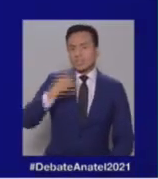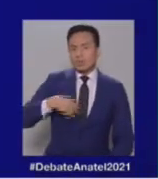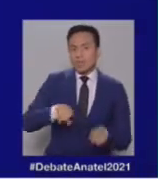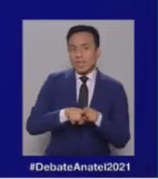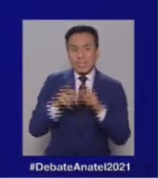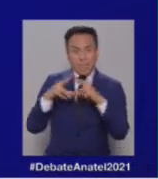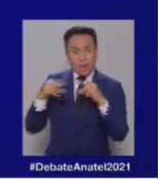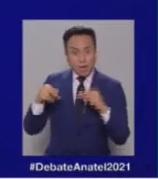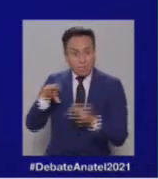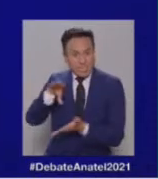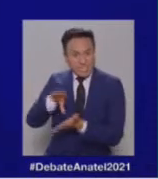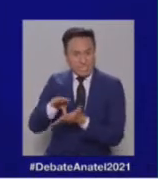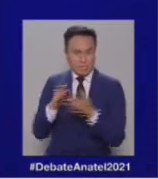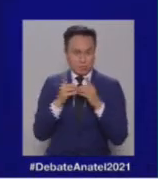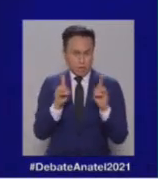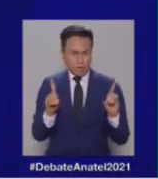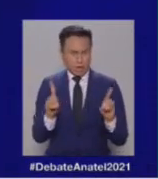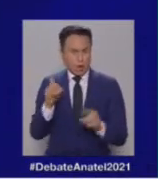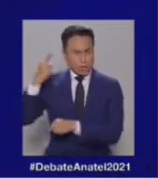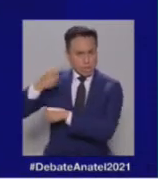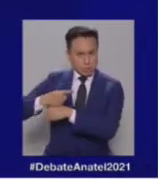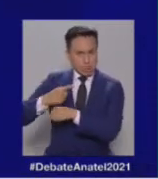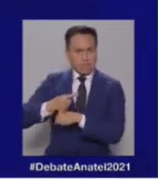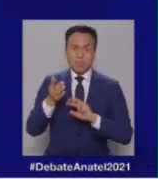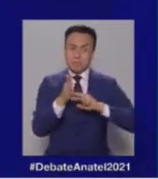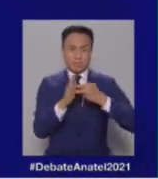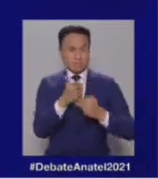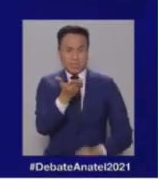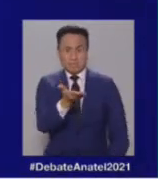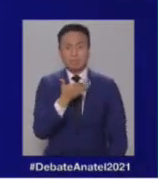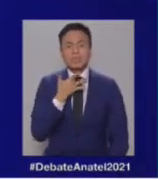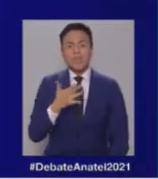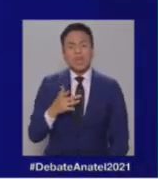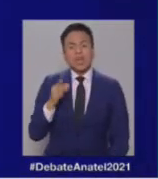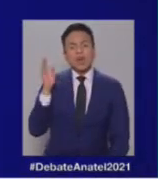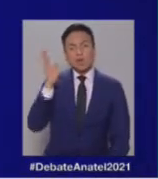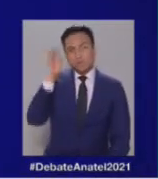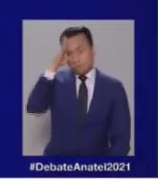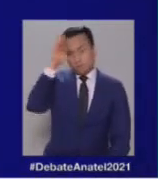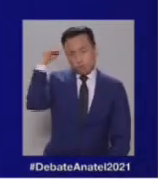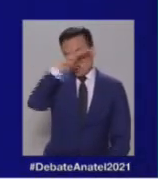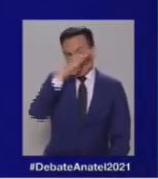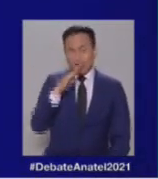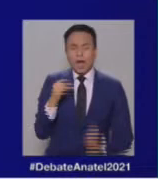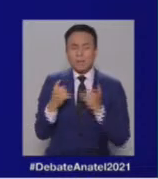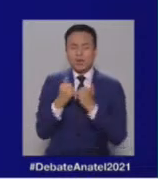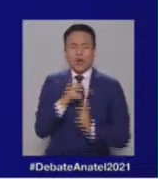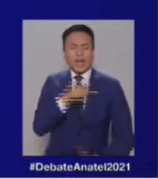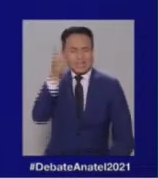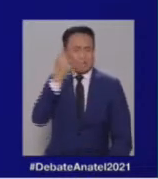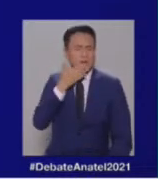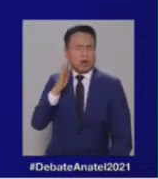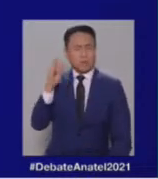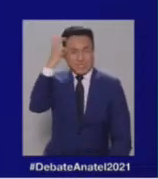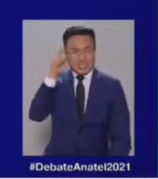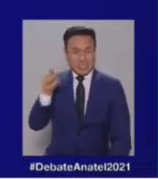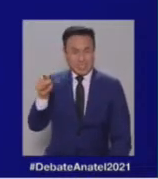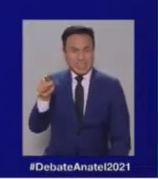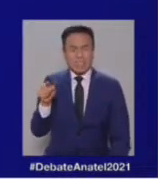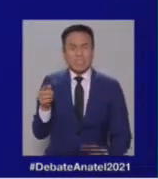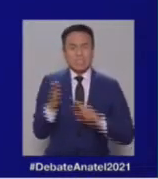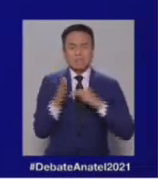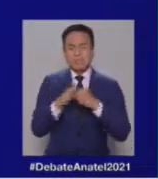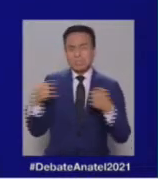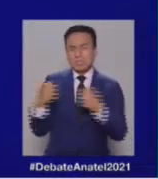en el debate, la periodista de Chilevisión Noticias y CNN Chile. En primer lugar, dado lo sensible de un tema de estas características,